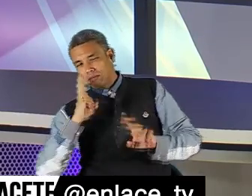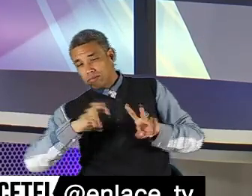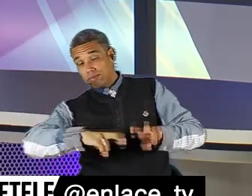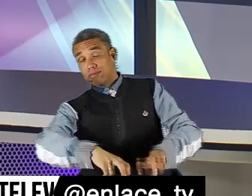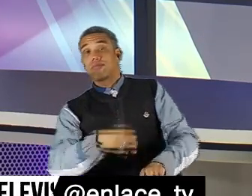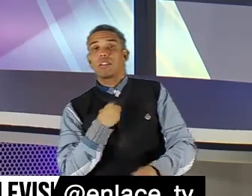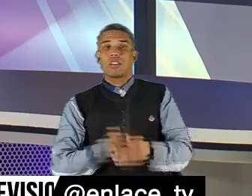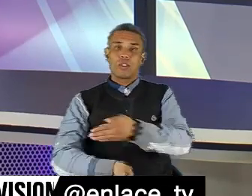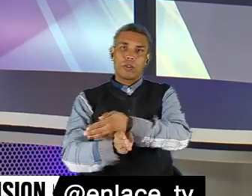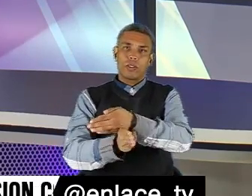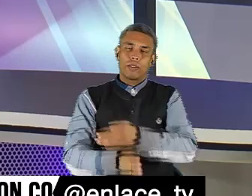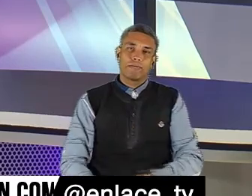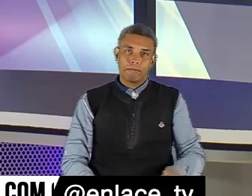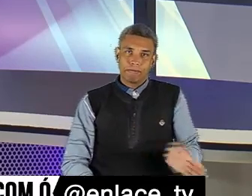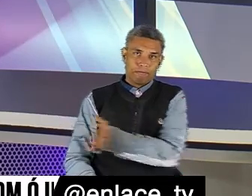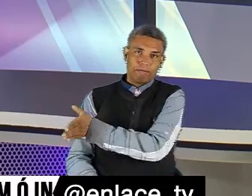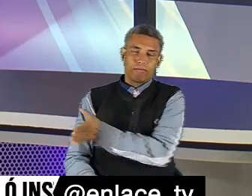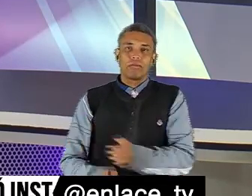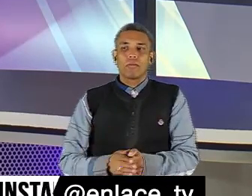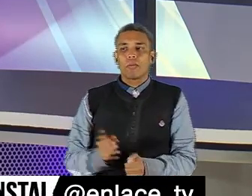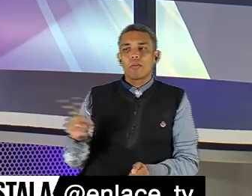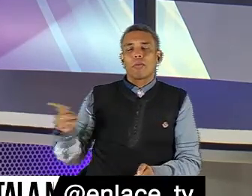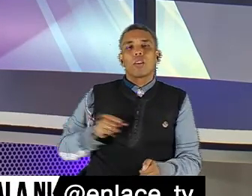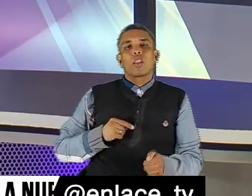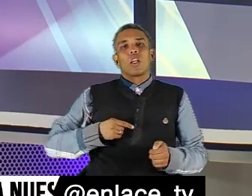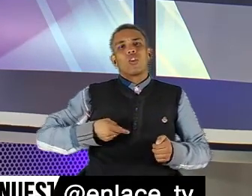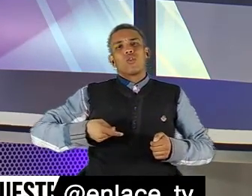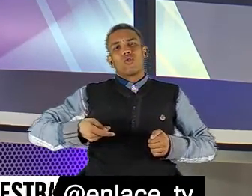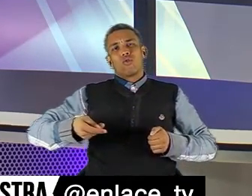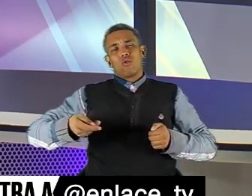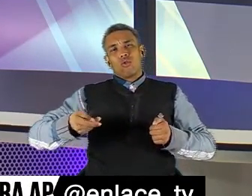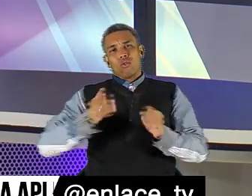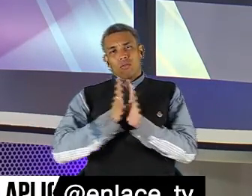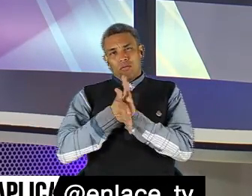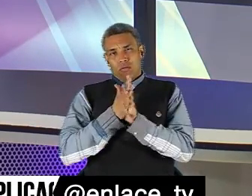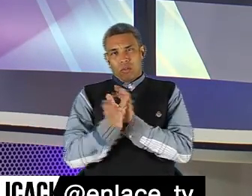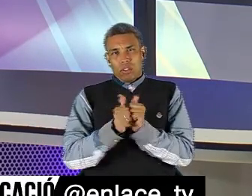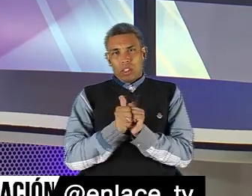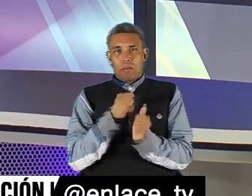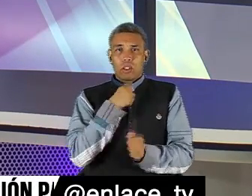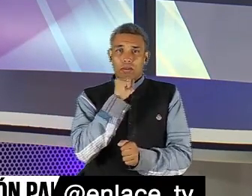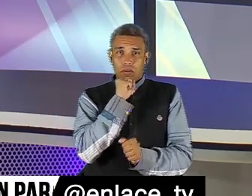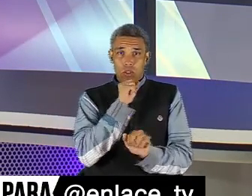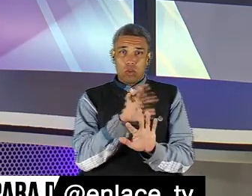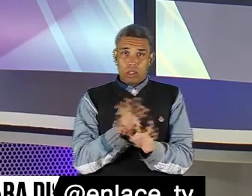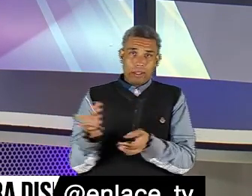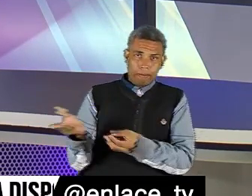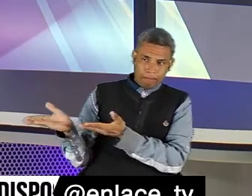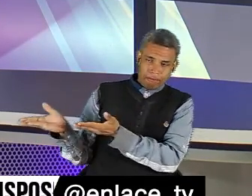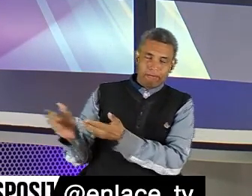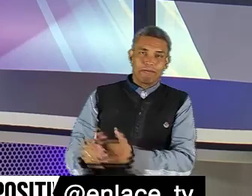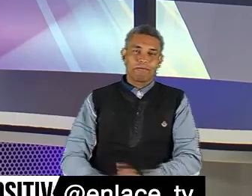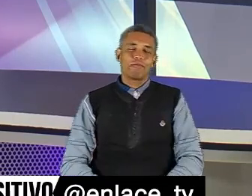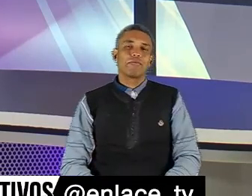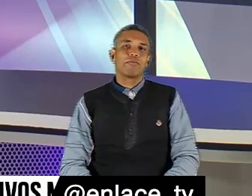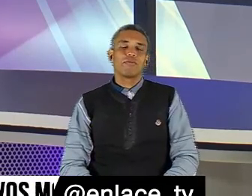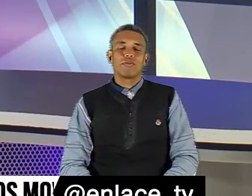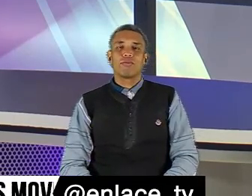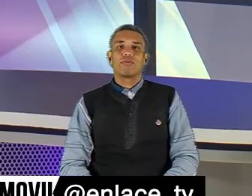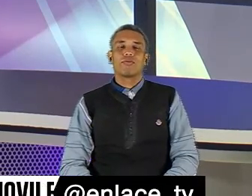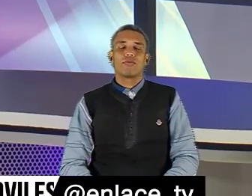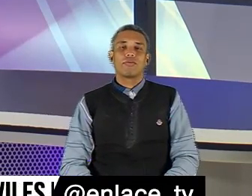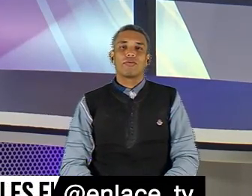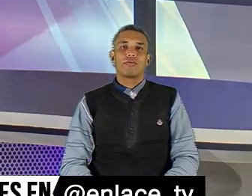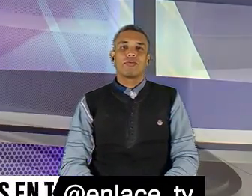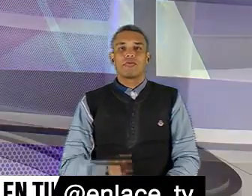Y llega el momento de conocer la información deportiva. Luis Alfonso, el Pocho Molina ya está con nosotros para contarnos lo que acontece en las diferentes disciplinas.